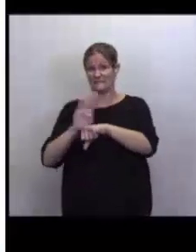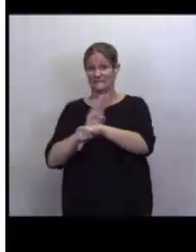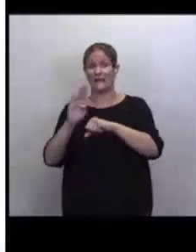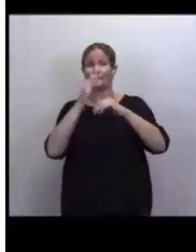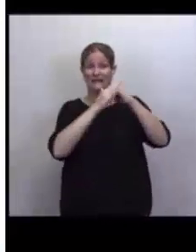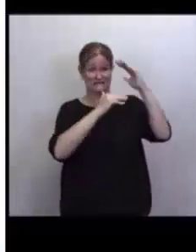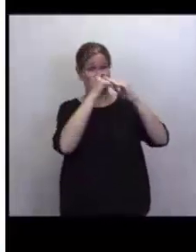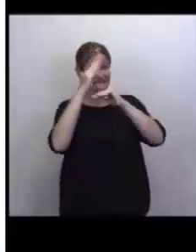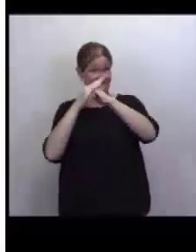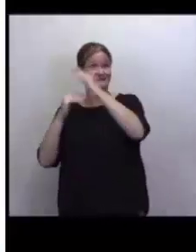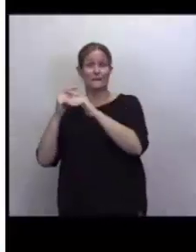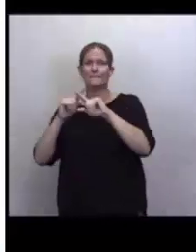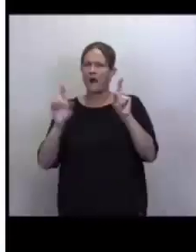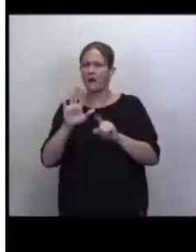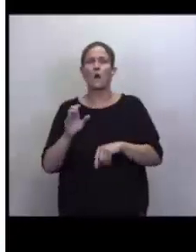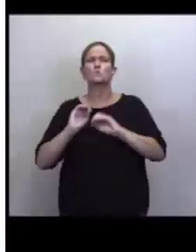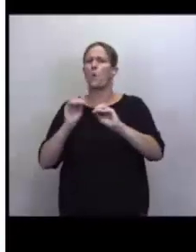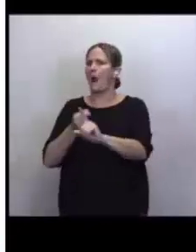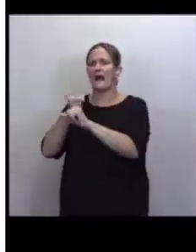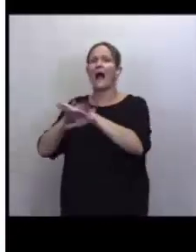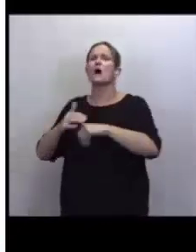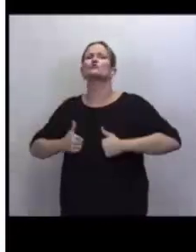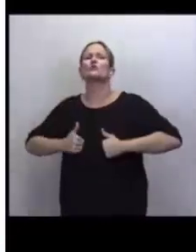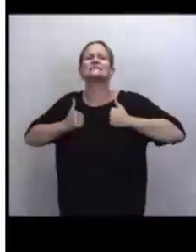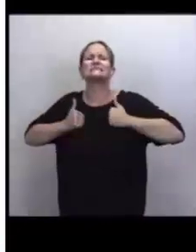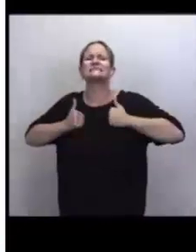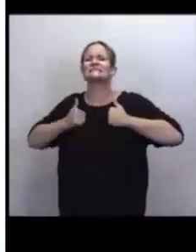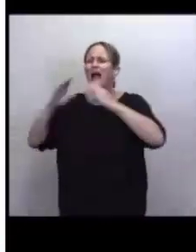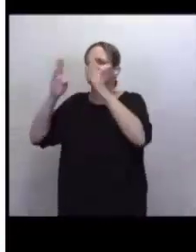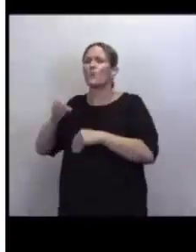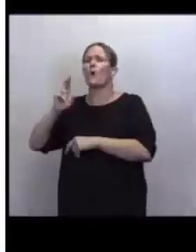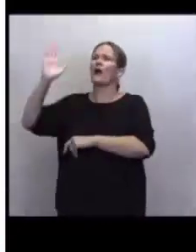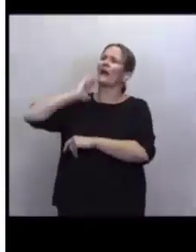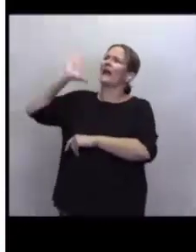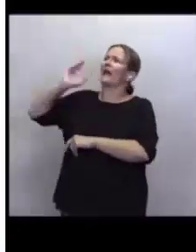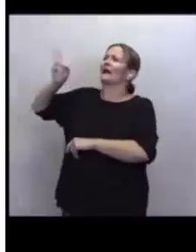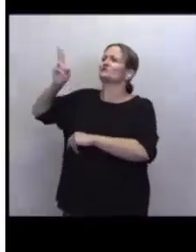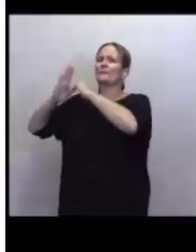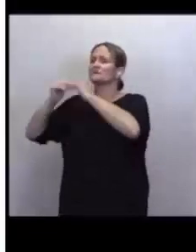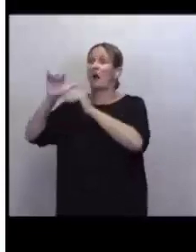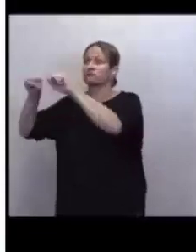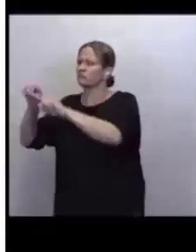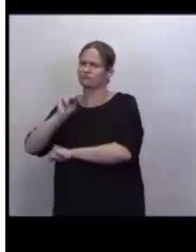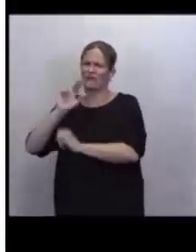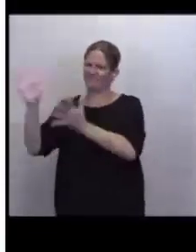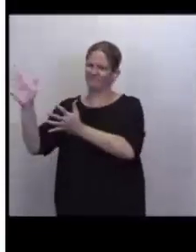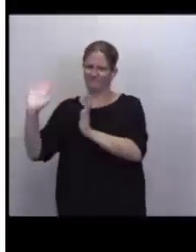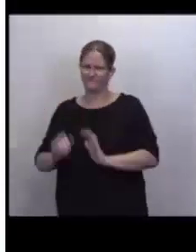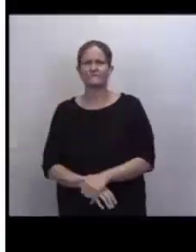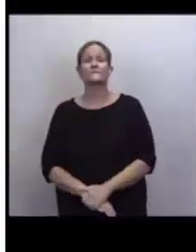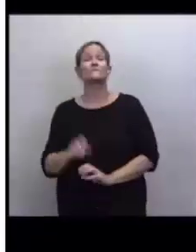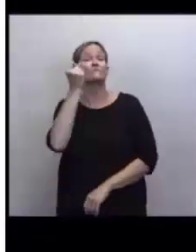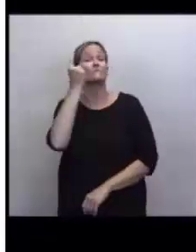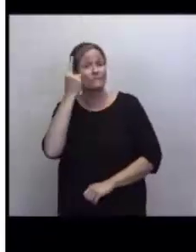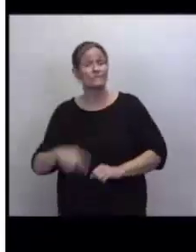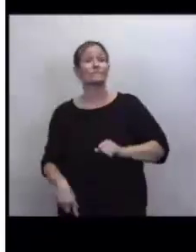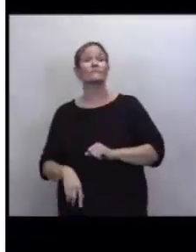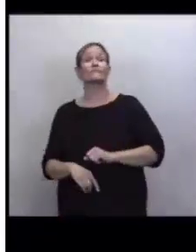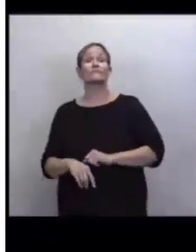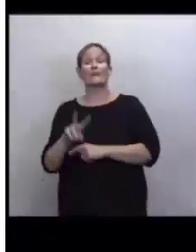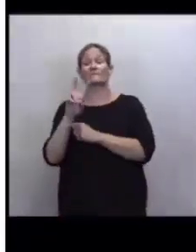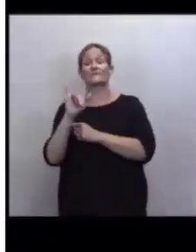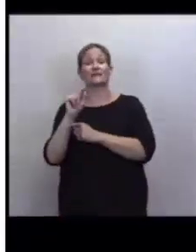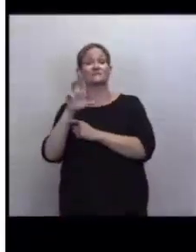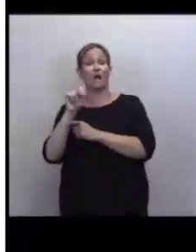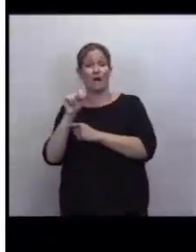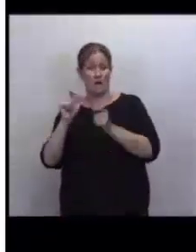comunitaria requiere la adquisición de 4 edificios comerciales. No se necesitaría edificios residenciales o históricos. La